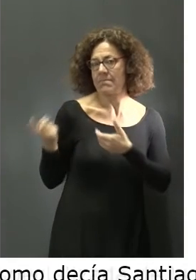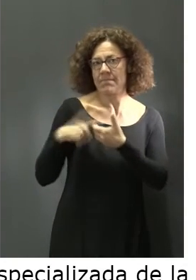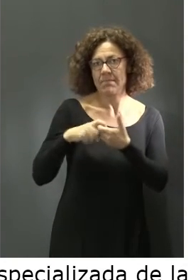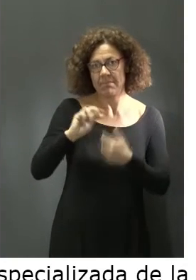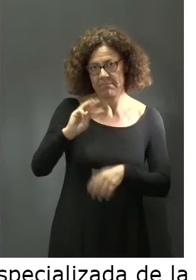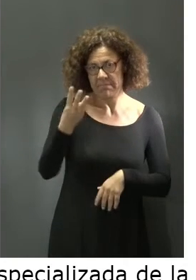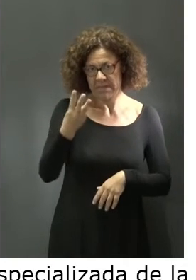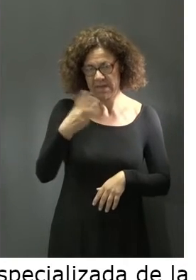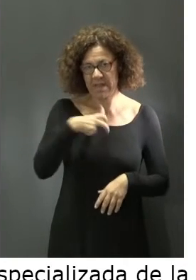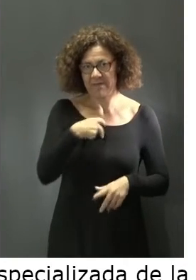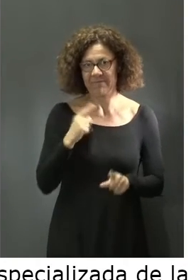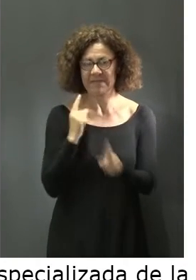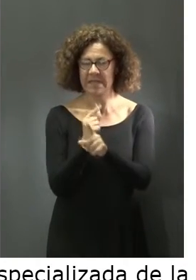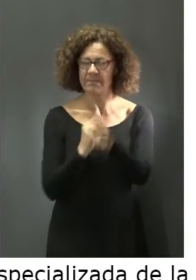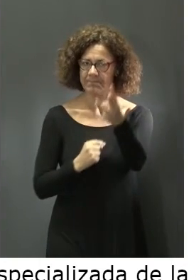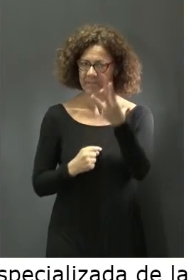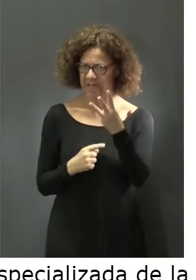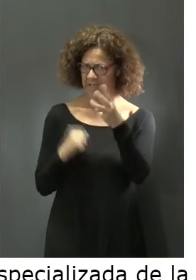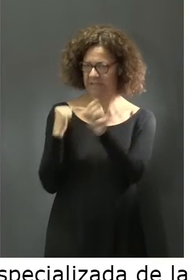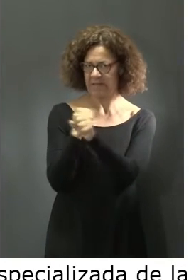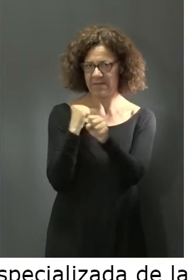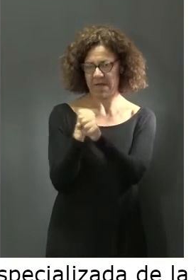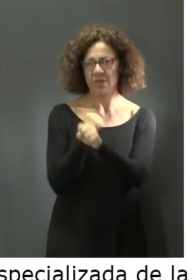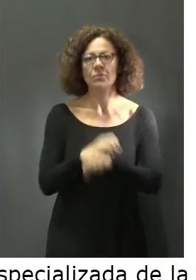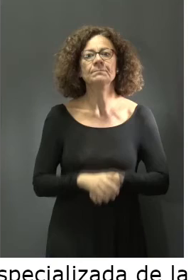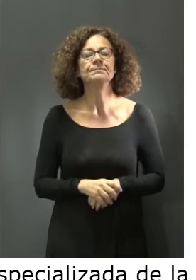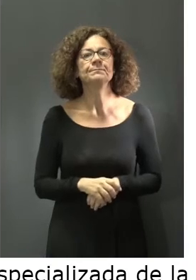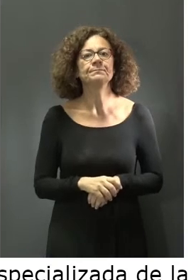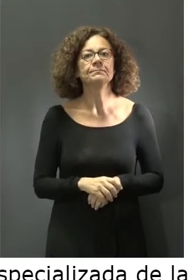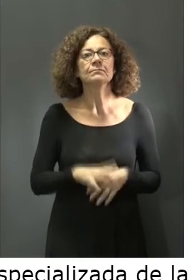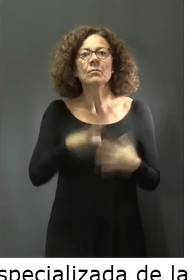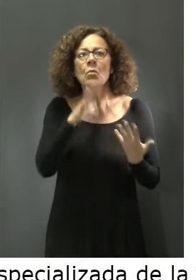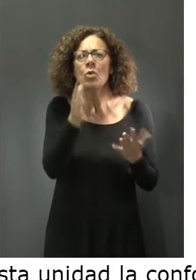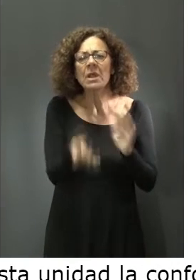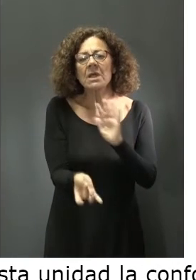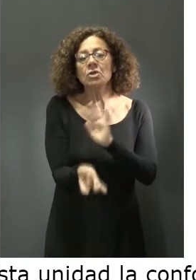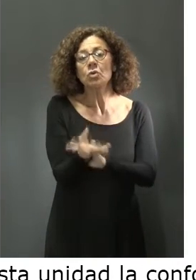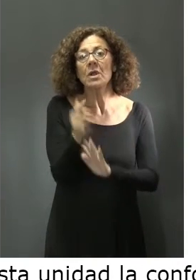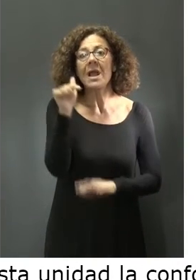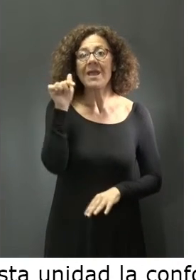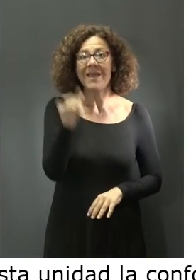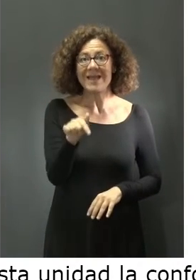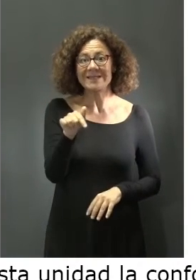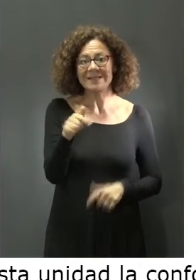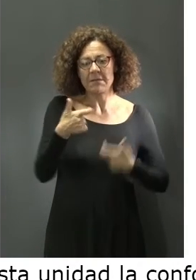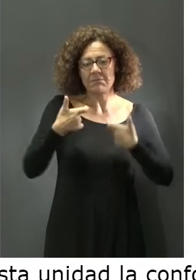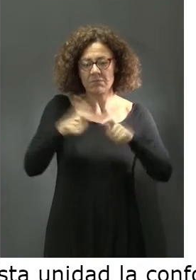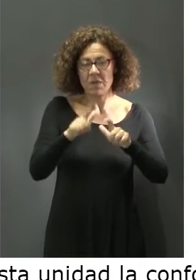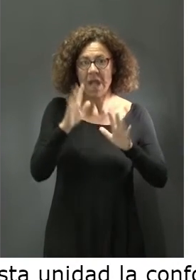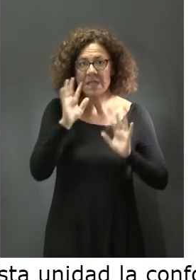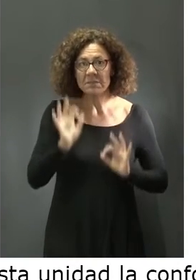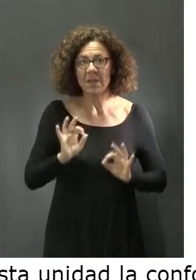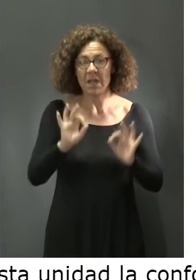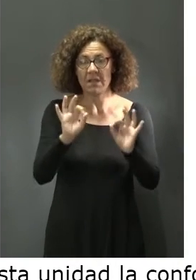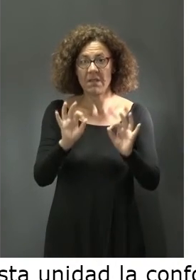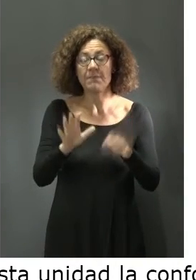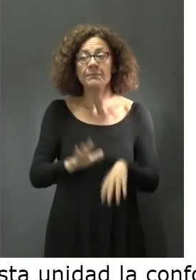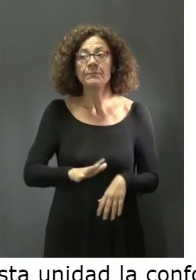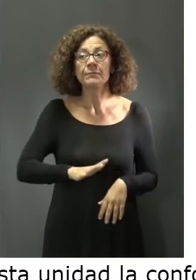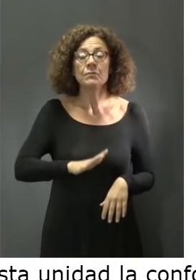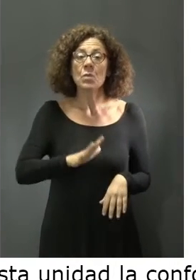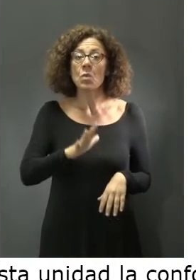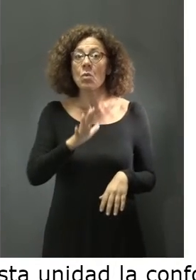un tercer fiscal. Somos 3 los fiscales de la especialidad. ¿Por qué surge esta unidad especializada? Pues